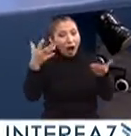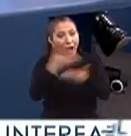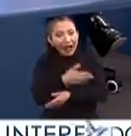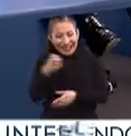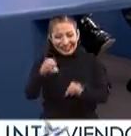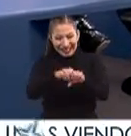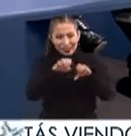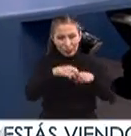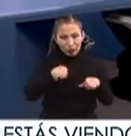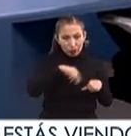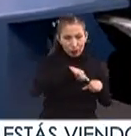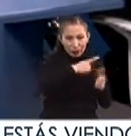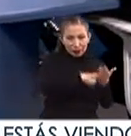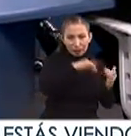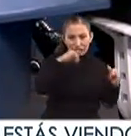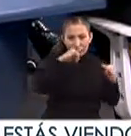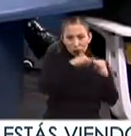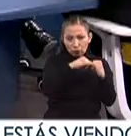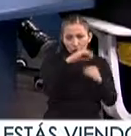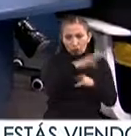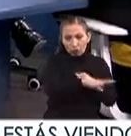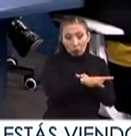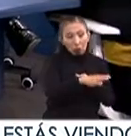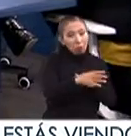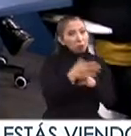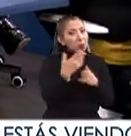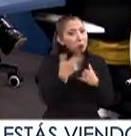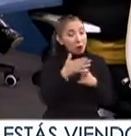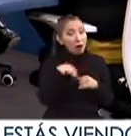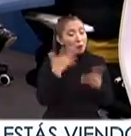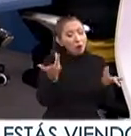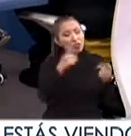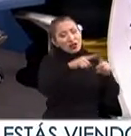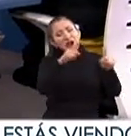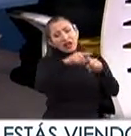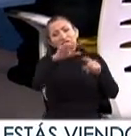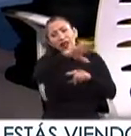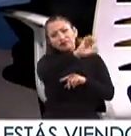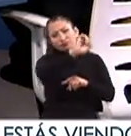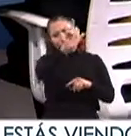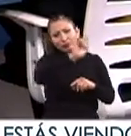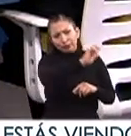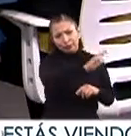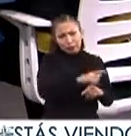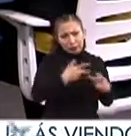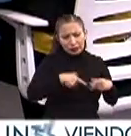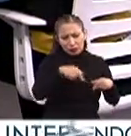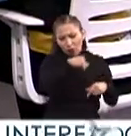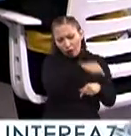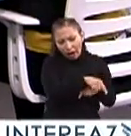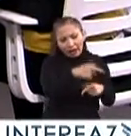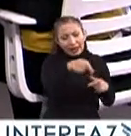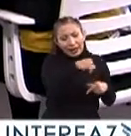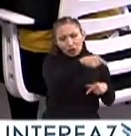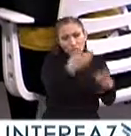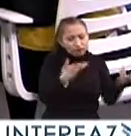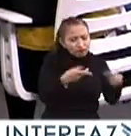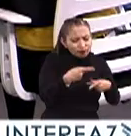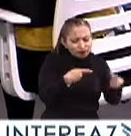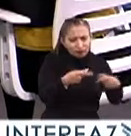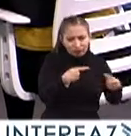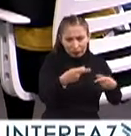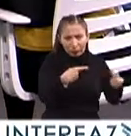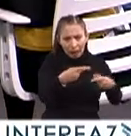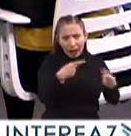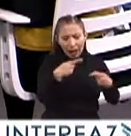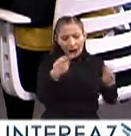este equipo que tenemos en el instituto, pues, que ha sido, pues, es interdisciplinario, ¿no? A quienes realizan, como tú